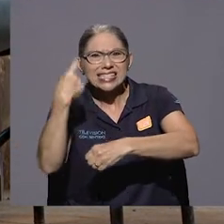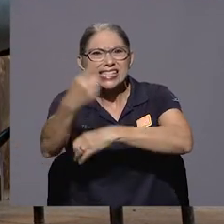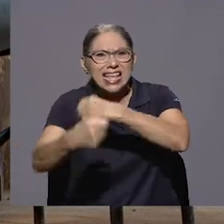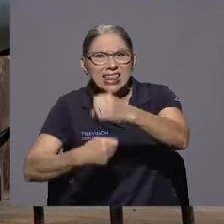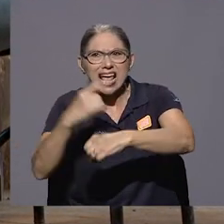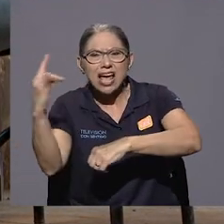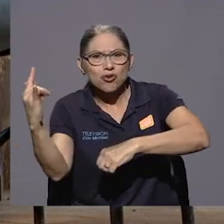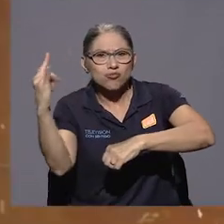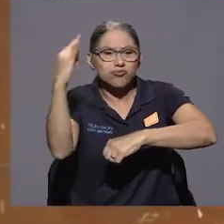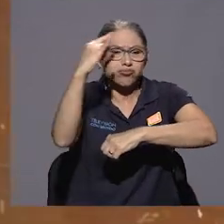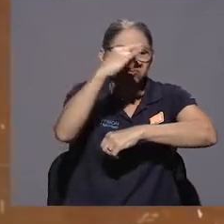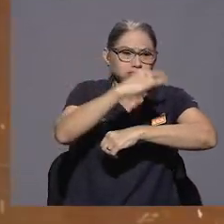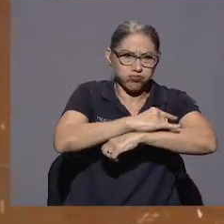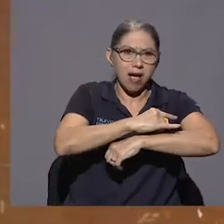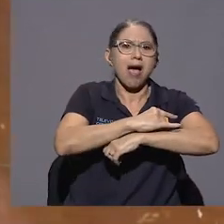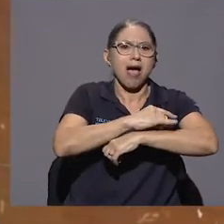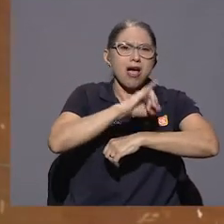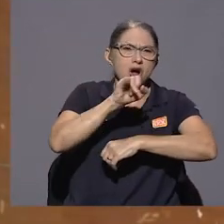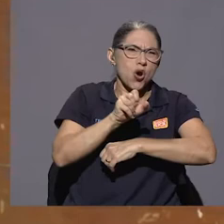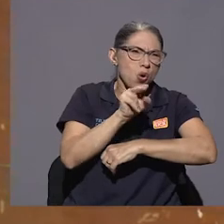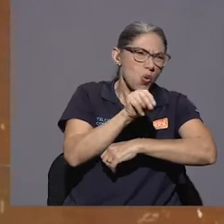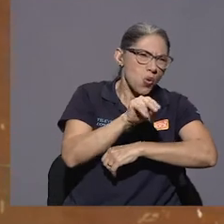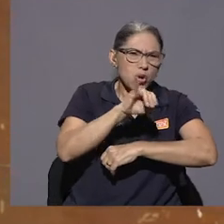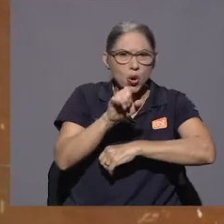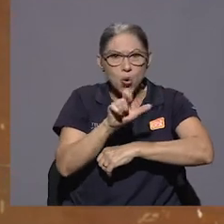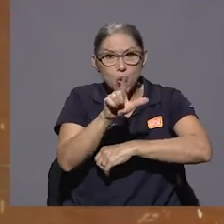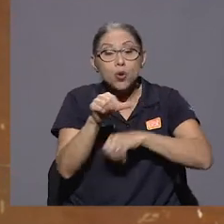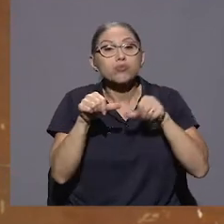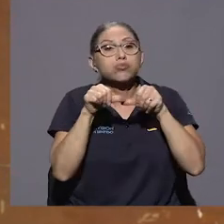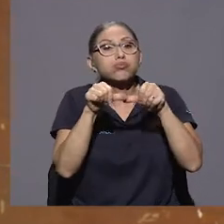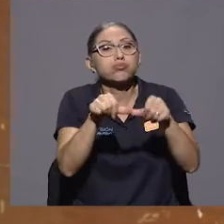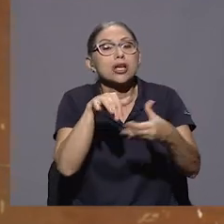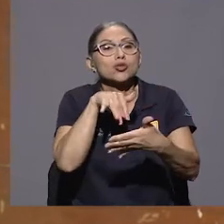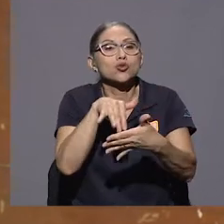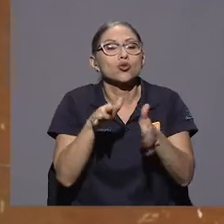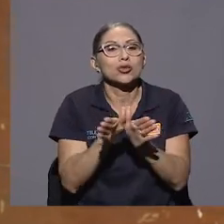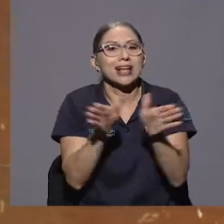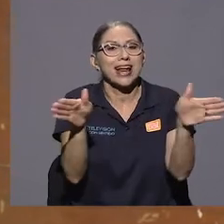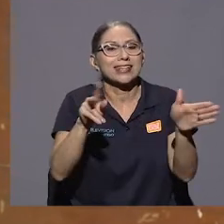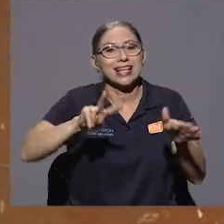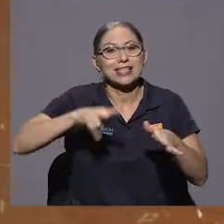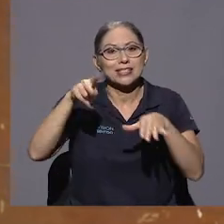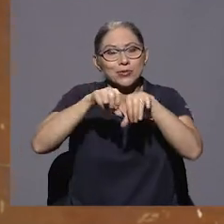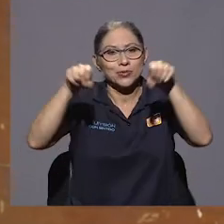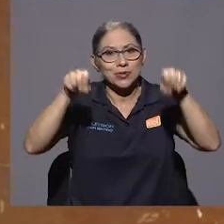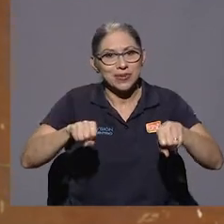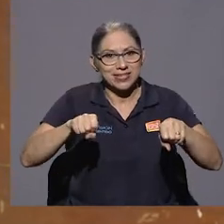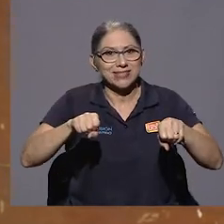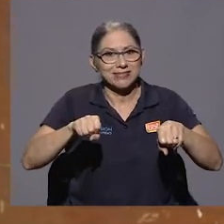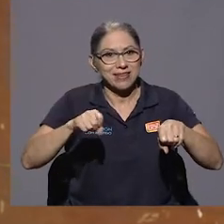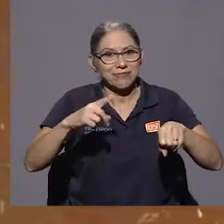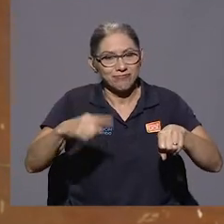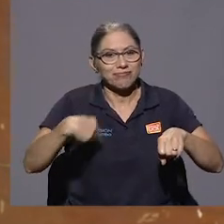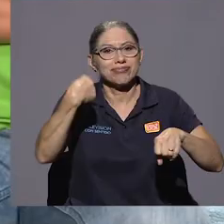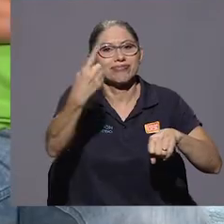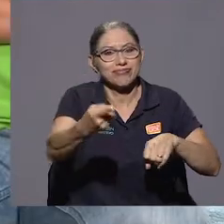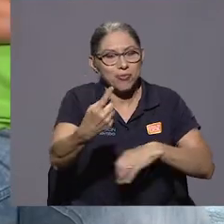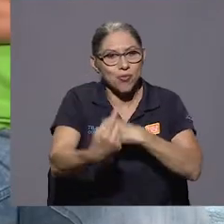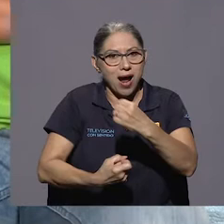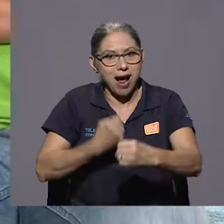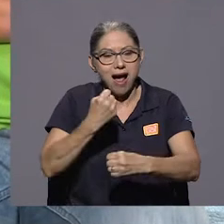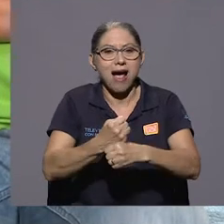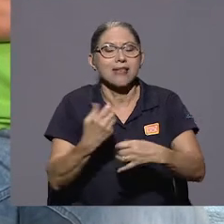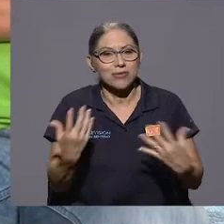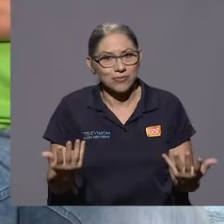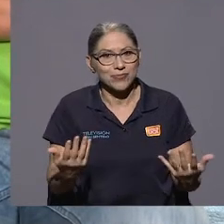del siguiente año para continuar los estudios generales en el segundo semestre del año posterior. Uh-huh.